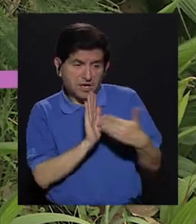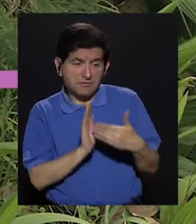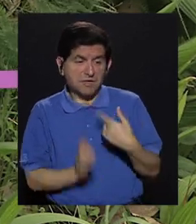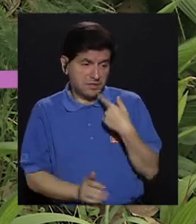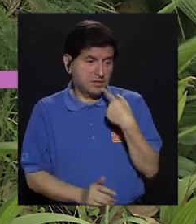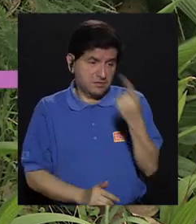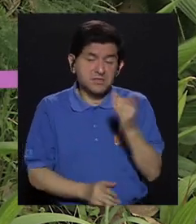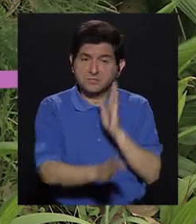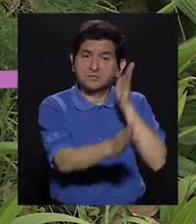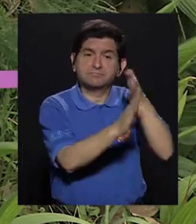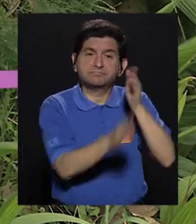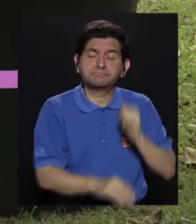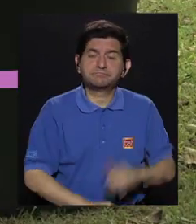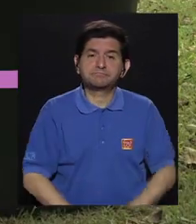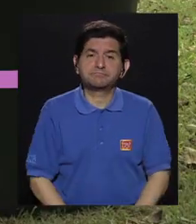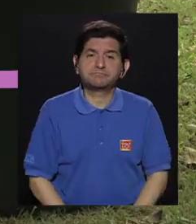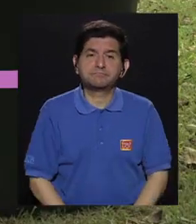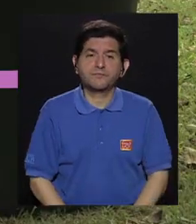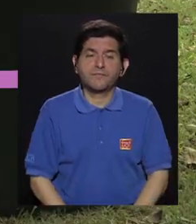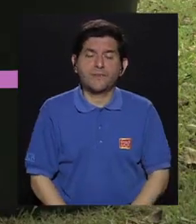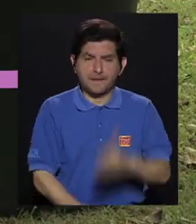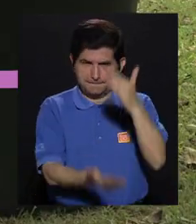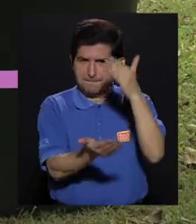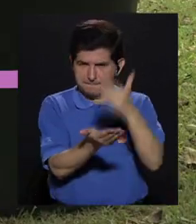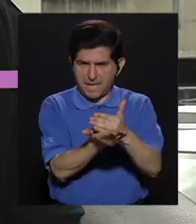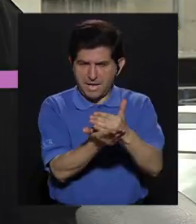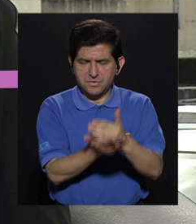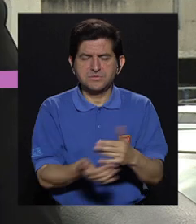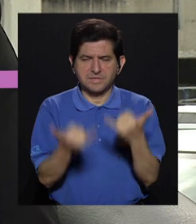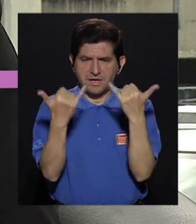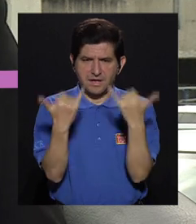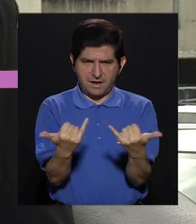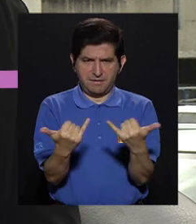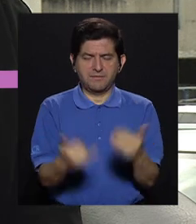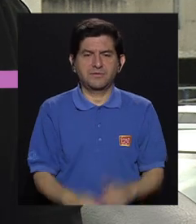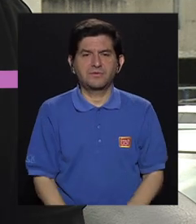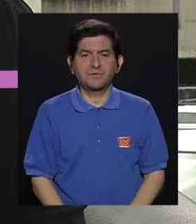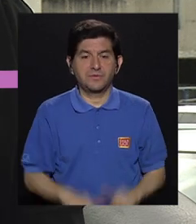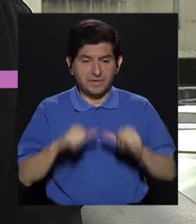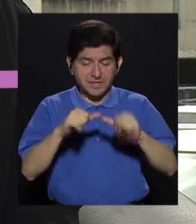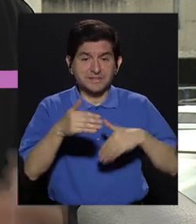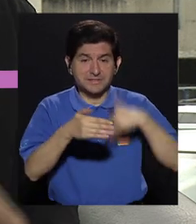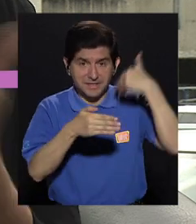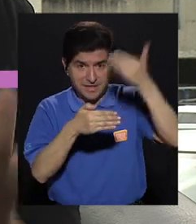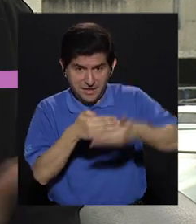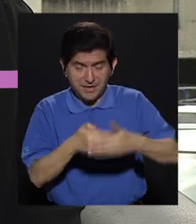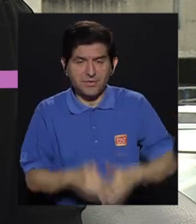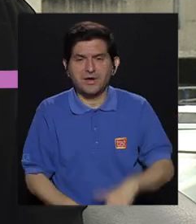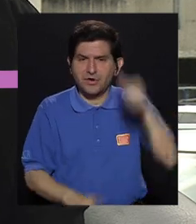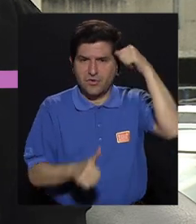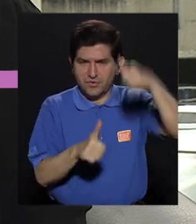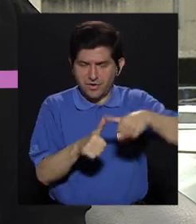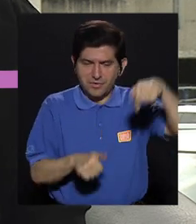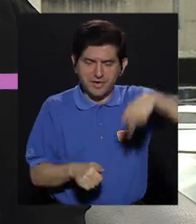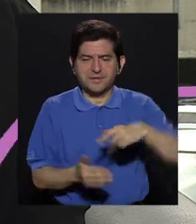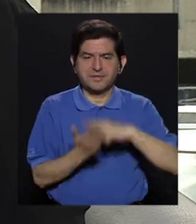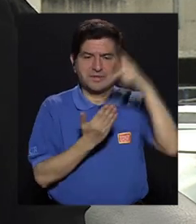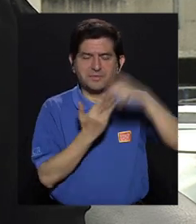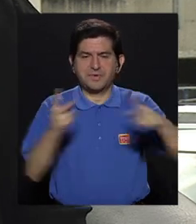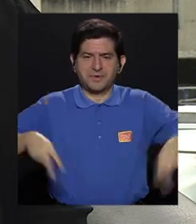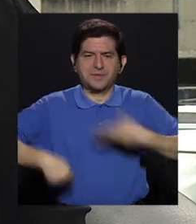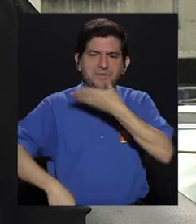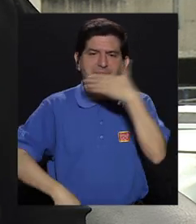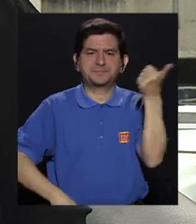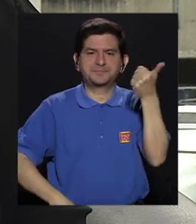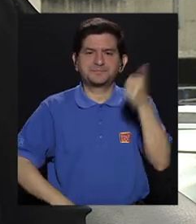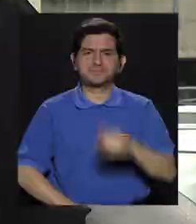molesta deberíamos expresarlo así. Vamos a ir a otra pausa, hacemos aquí una pausa en nuestra conversación para luego regresar con más. Recuerde que somos